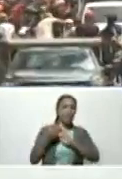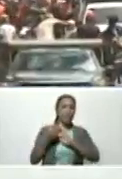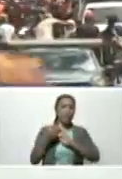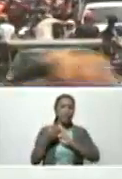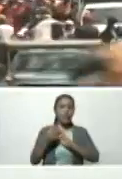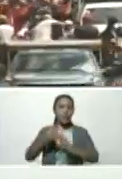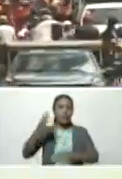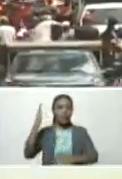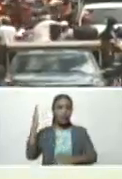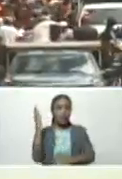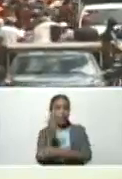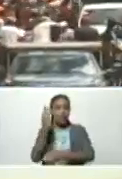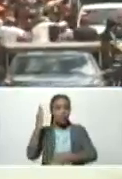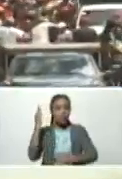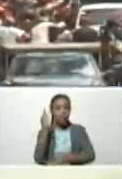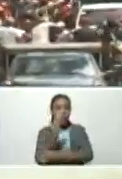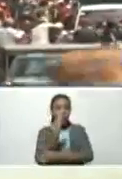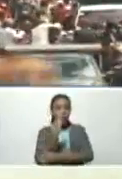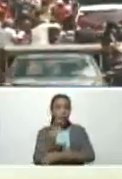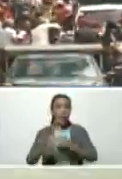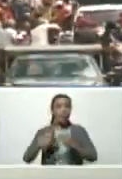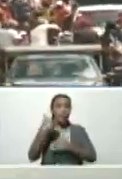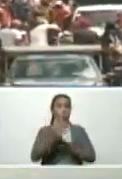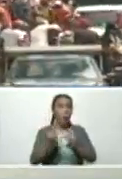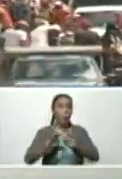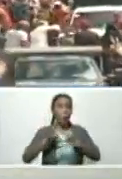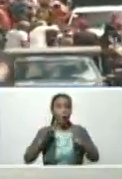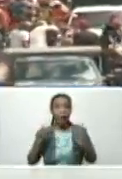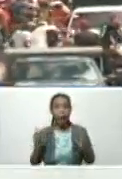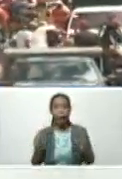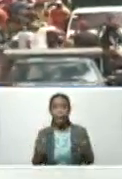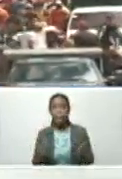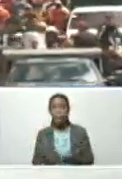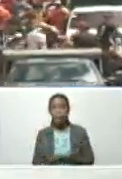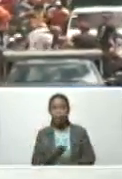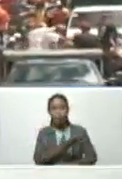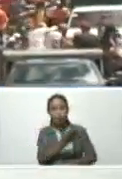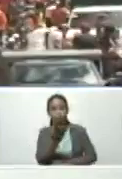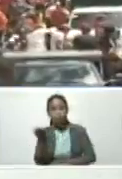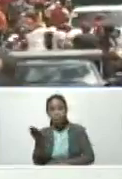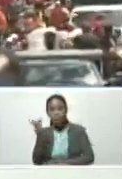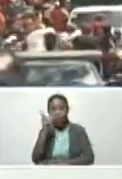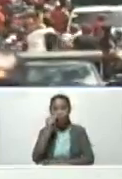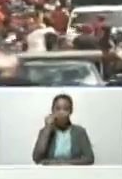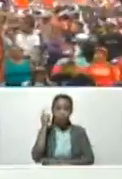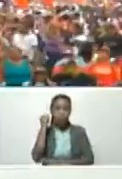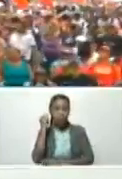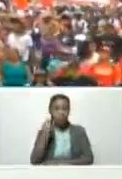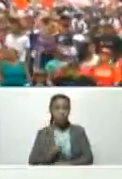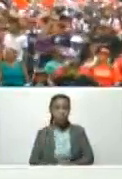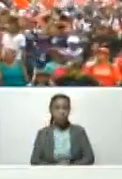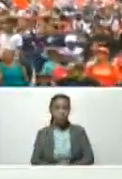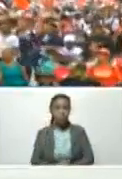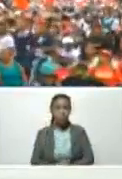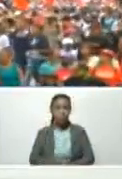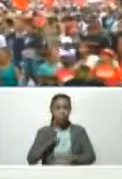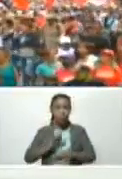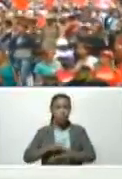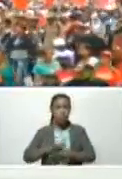las sanciones y luego por la pandemia, fueron ustedes, muchachos y muchachas,